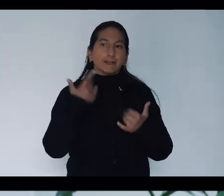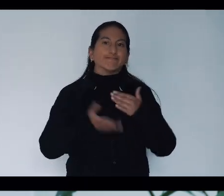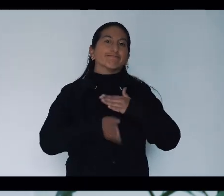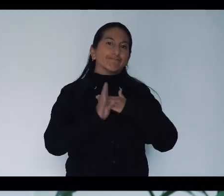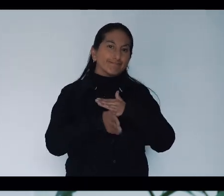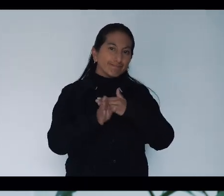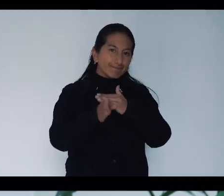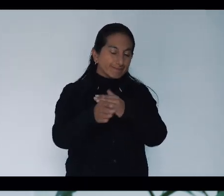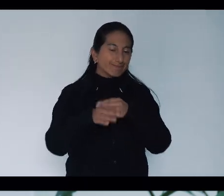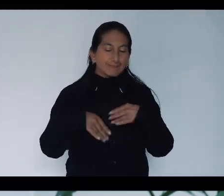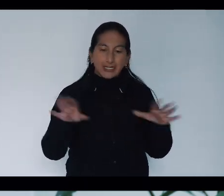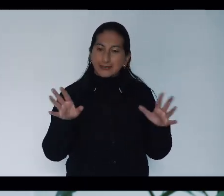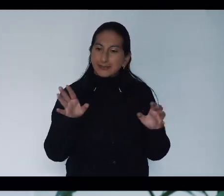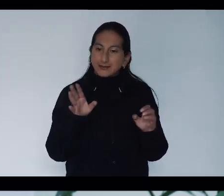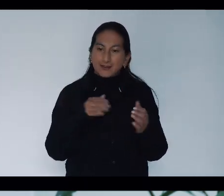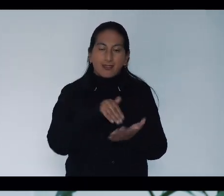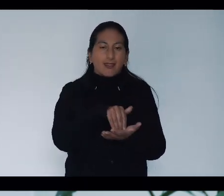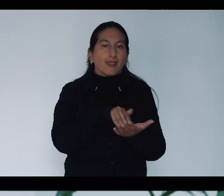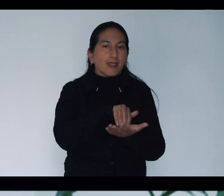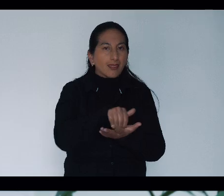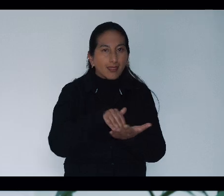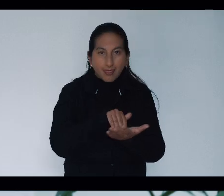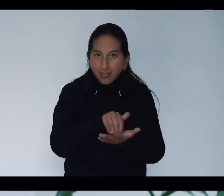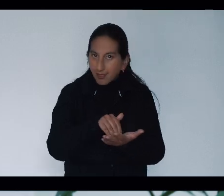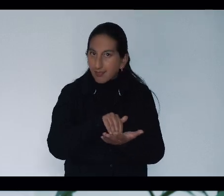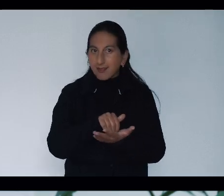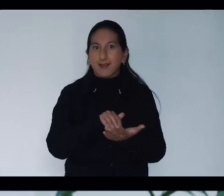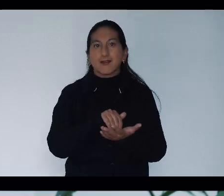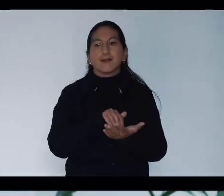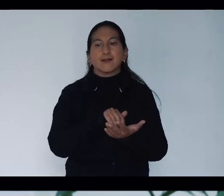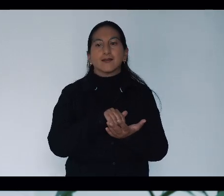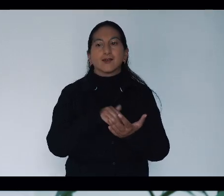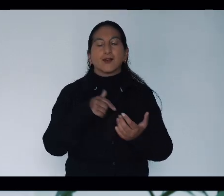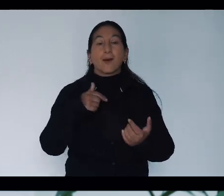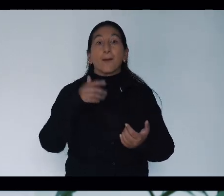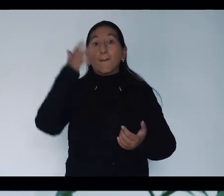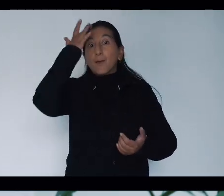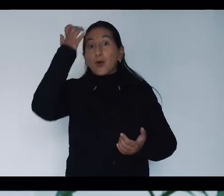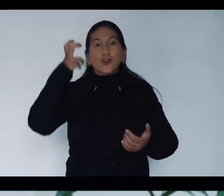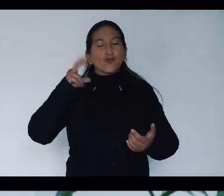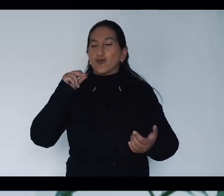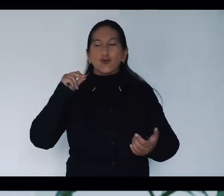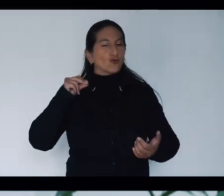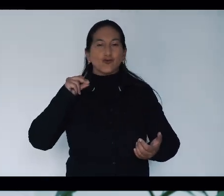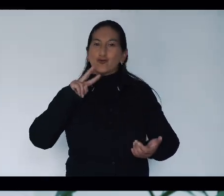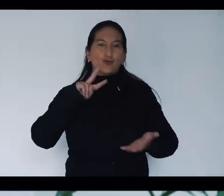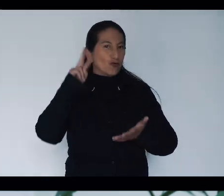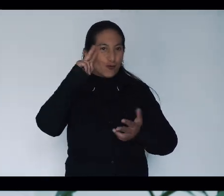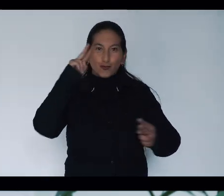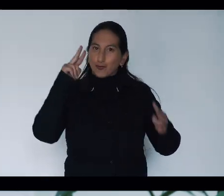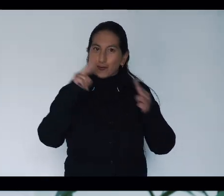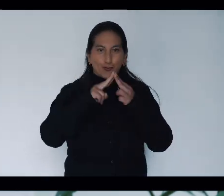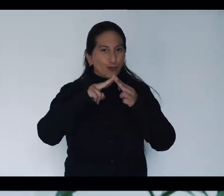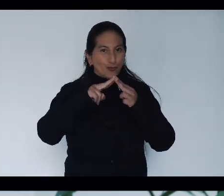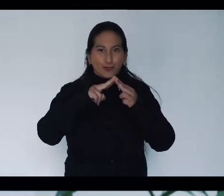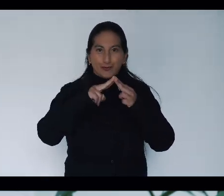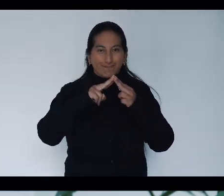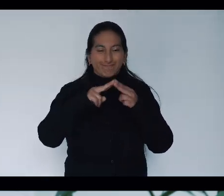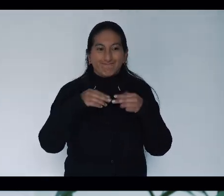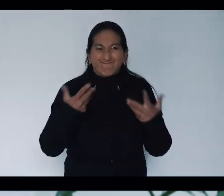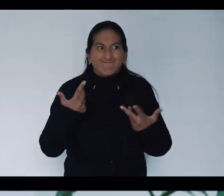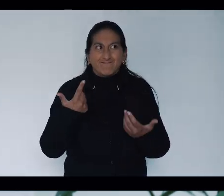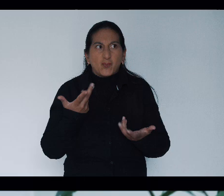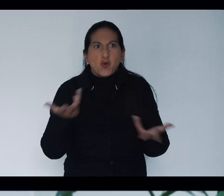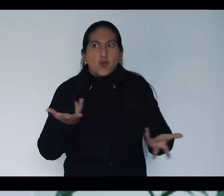ese sector más débil, el más desasistido, puesto que desconocemos las herramientas suficientes para